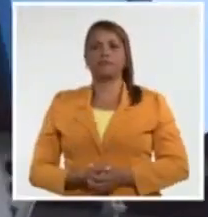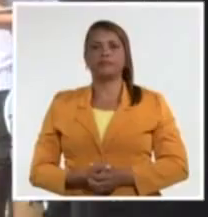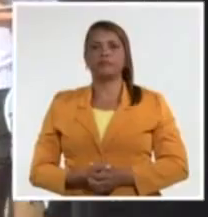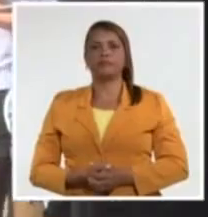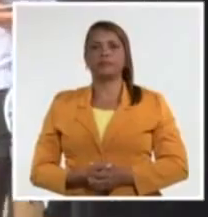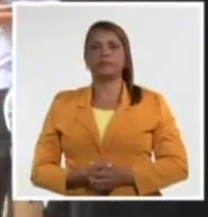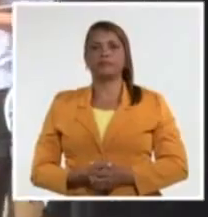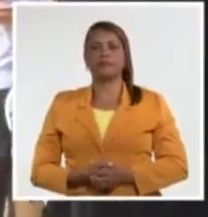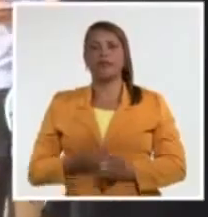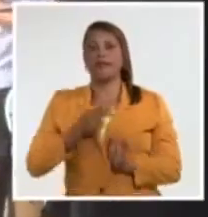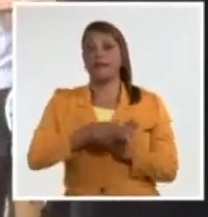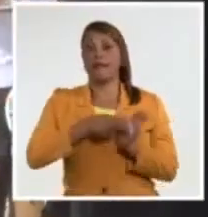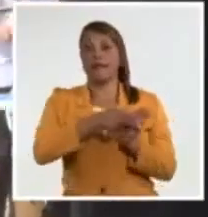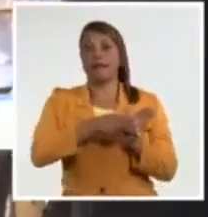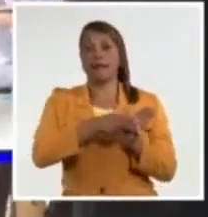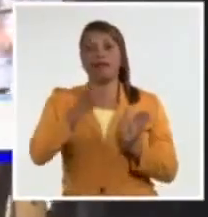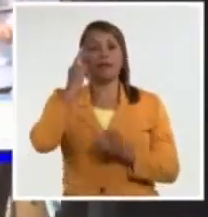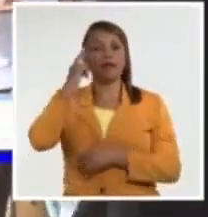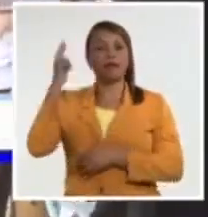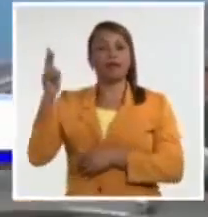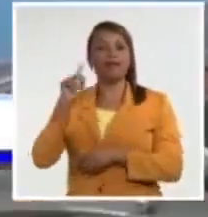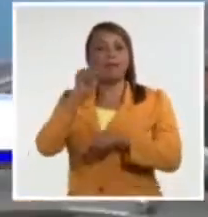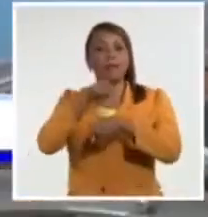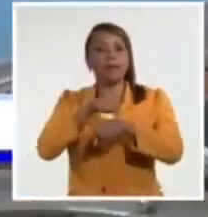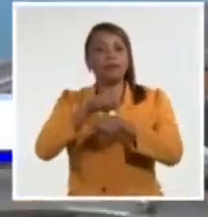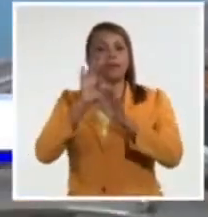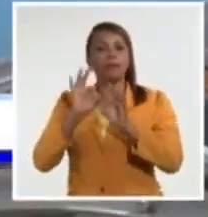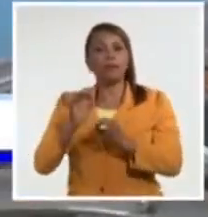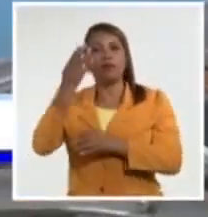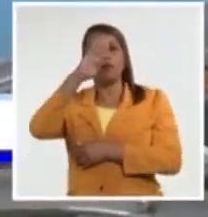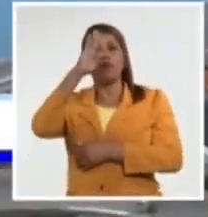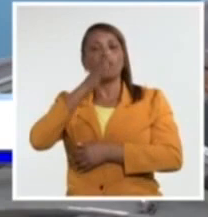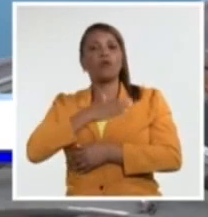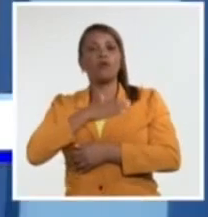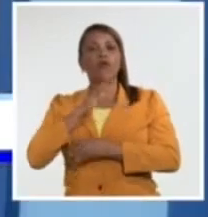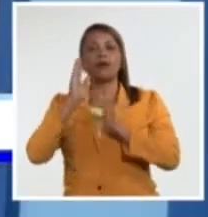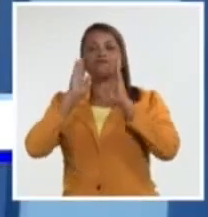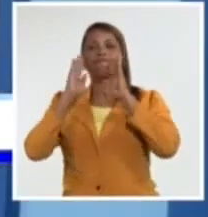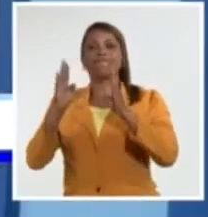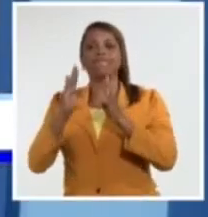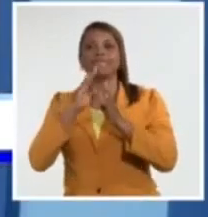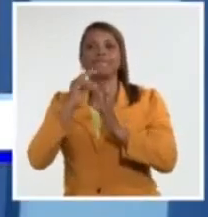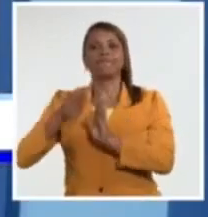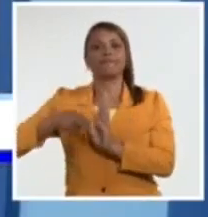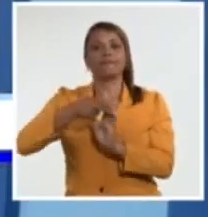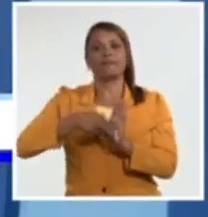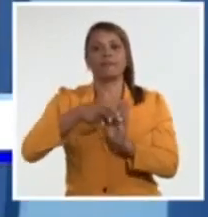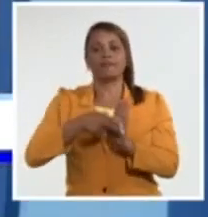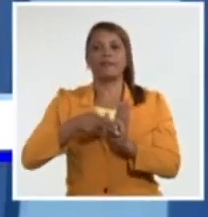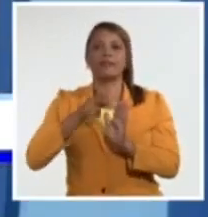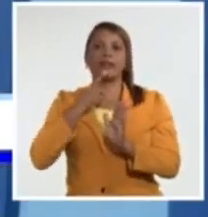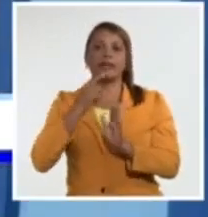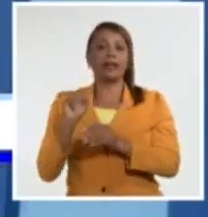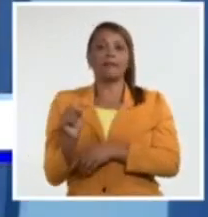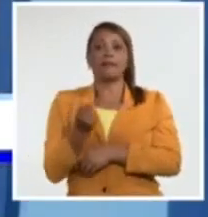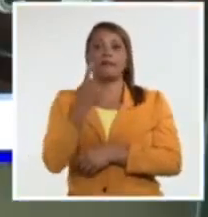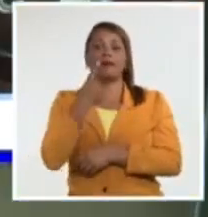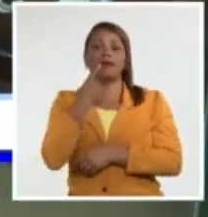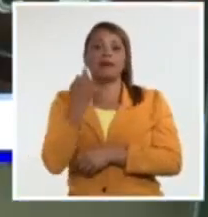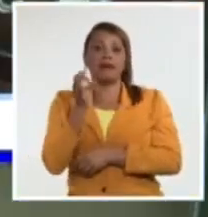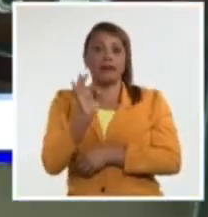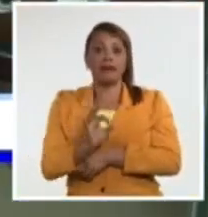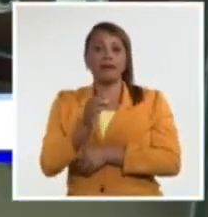Esta llegada rememora el instante en que Cuba se ubicó en la avanzada mundial de una de las más